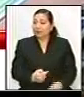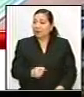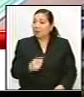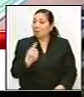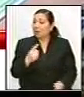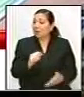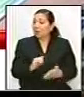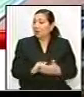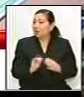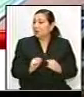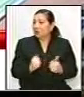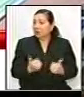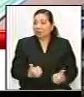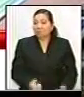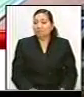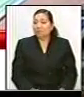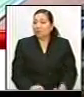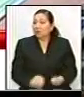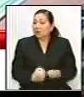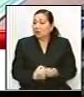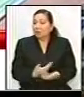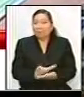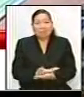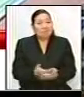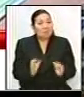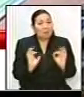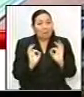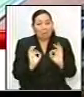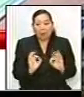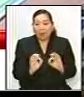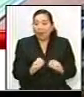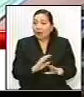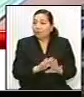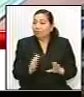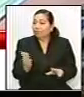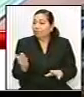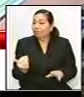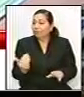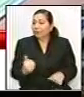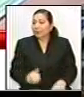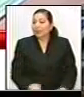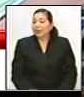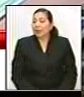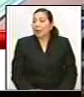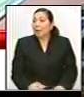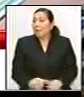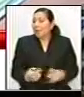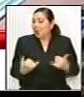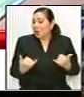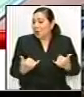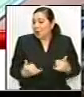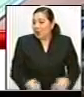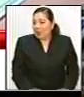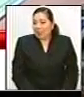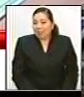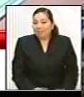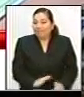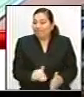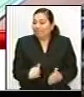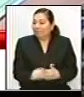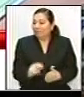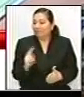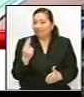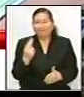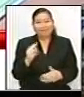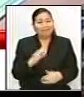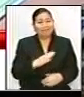para qué? Nos atendían a las mil maravillas a los jubilados. Pero actualmente todo es una corrupción